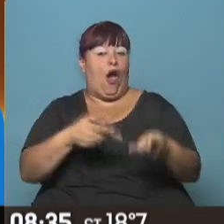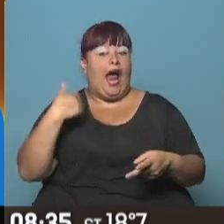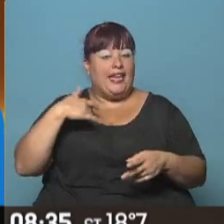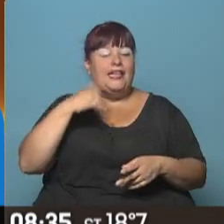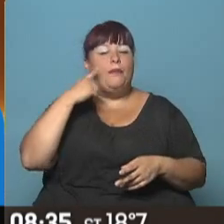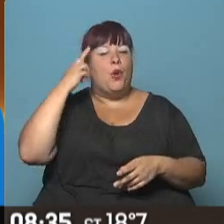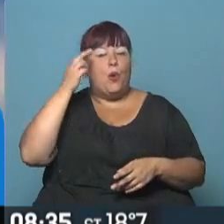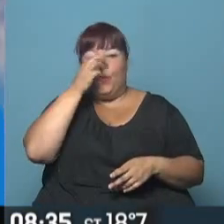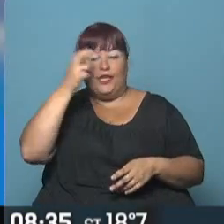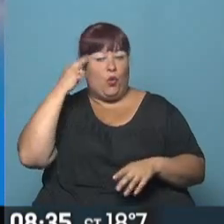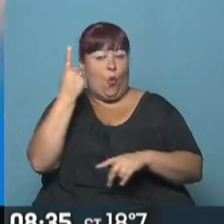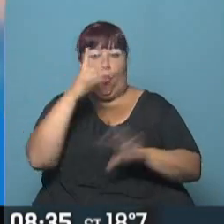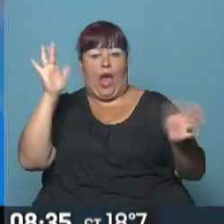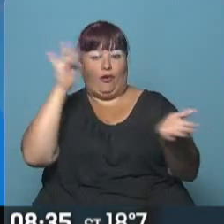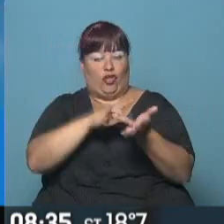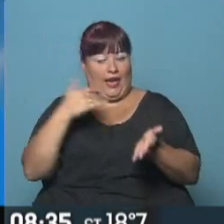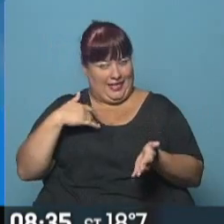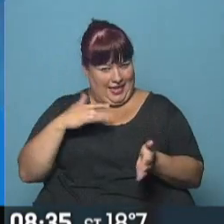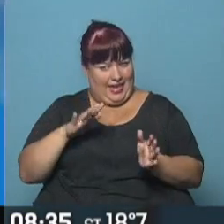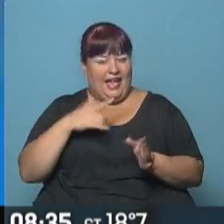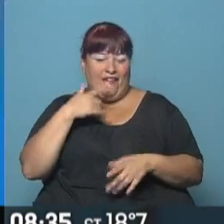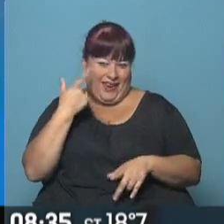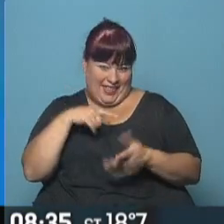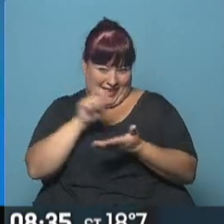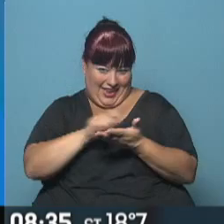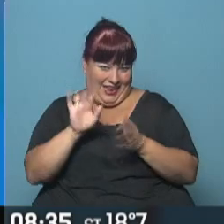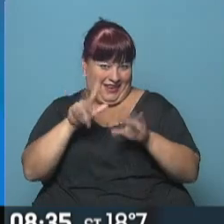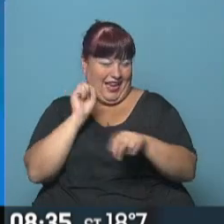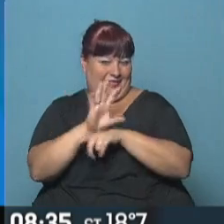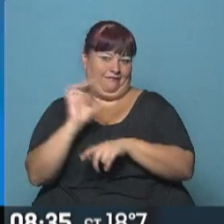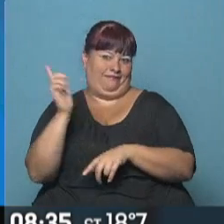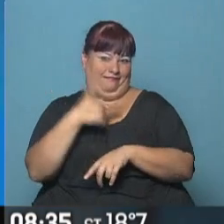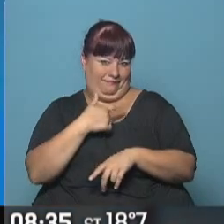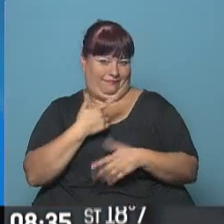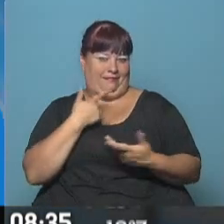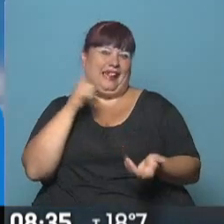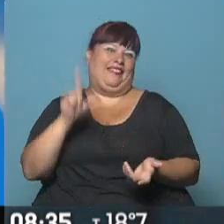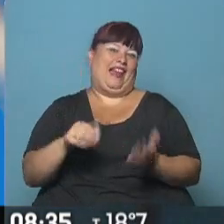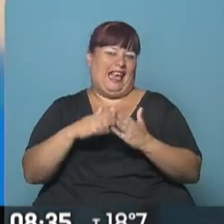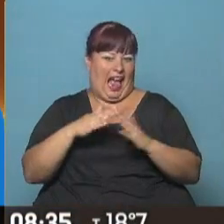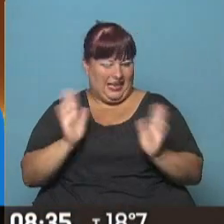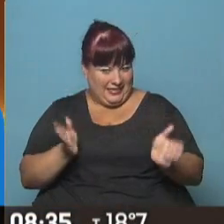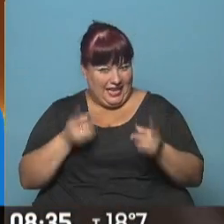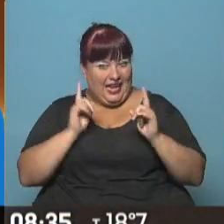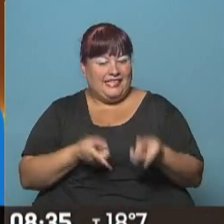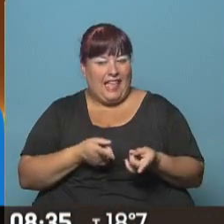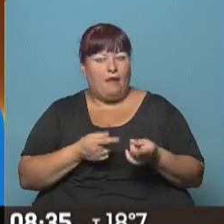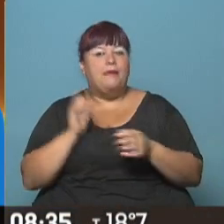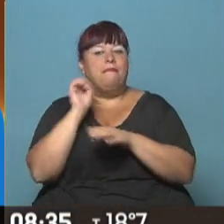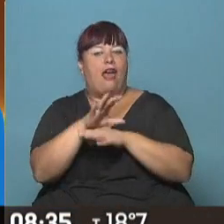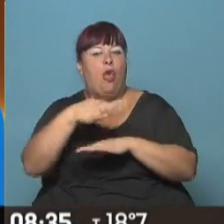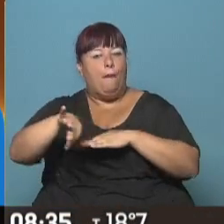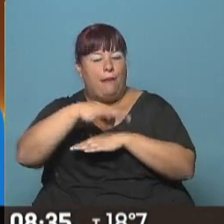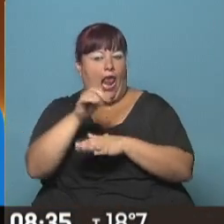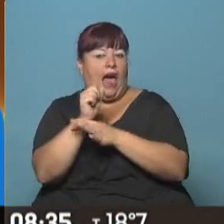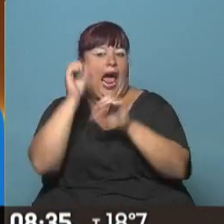en el 29, Le Corbusier, la única vez que vino. Decirle que lo hizo por correspondencia casi es subestimar esta casa, porque además la hizo mandando los planos